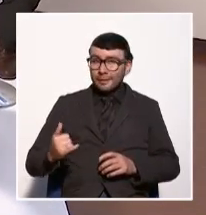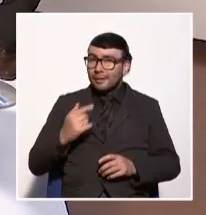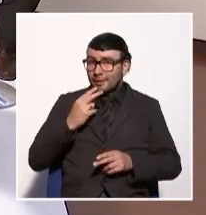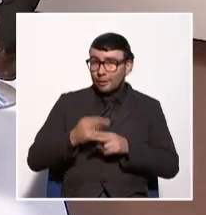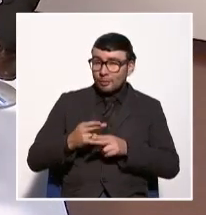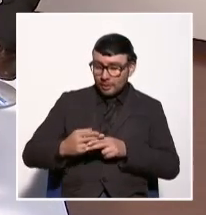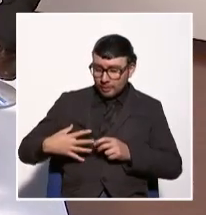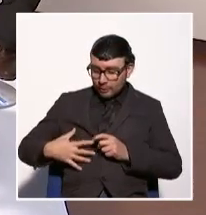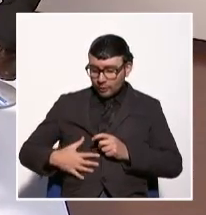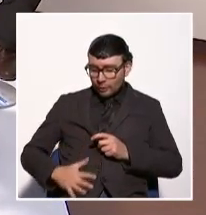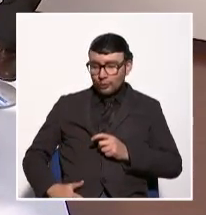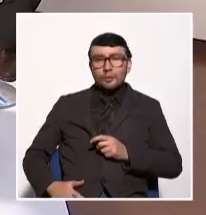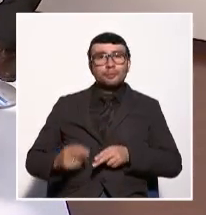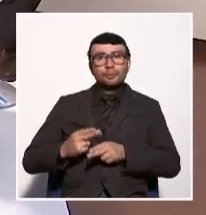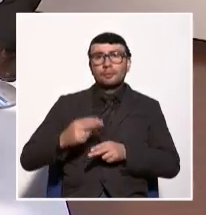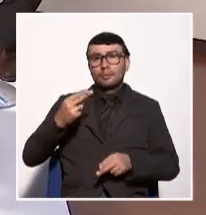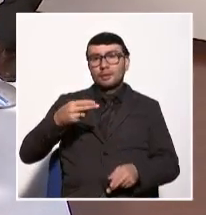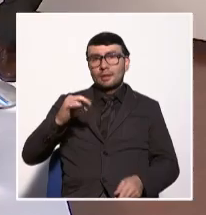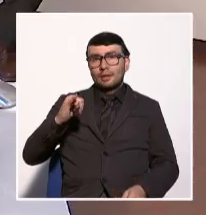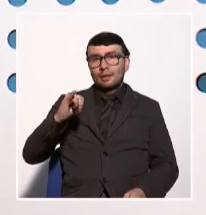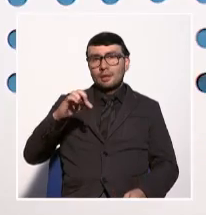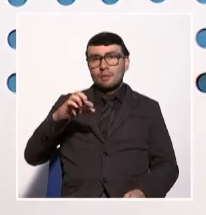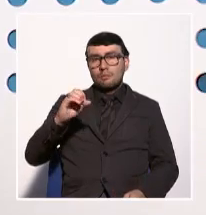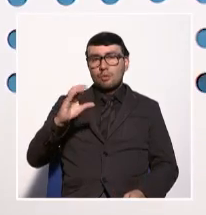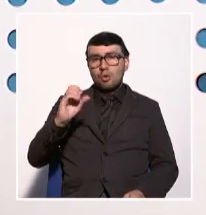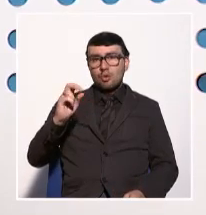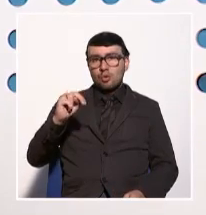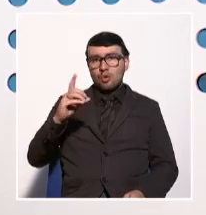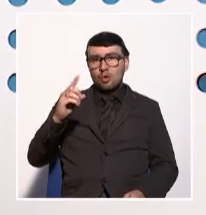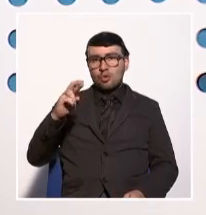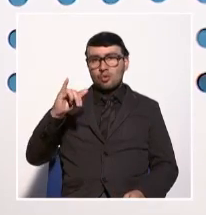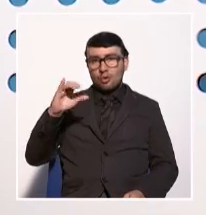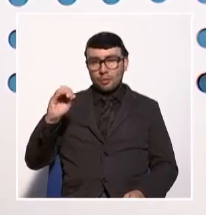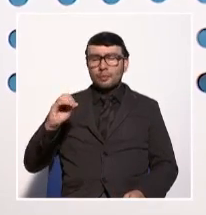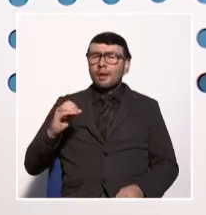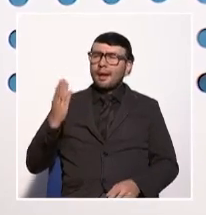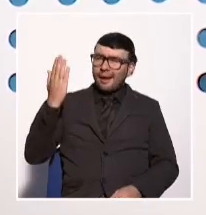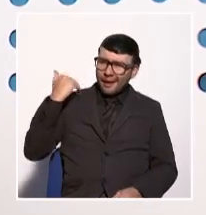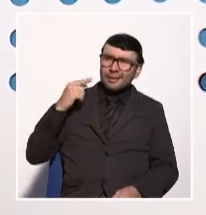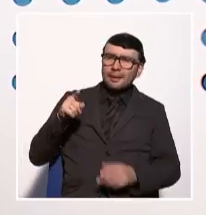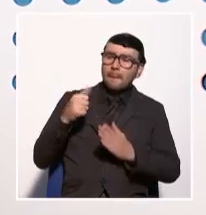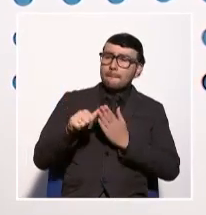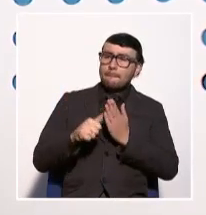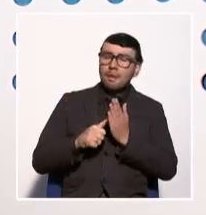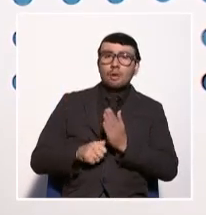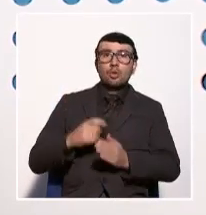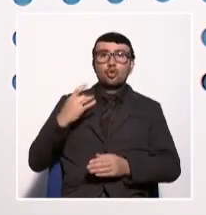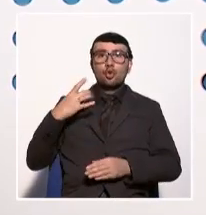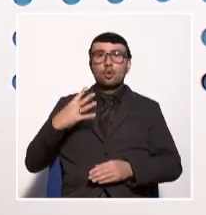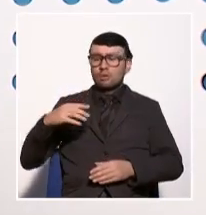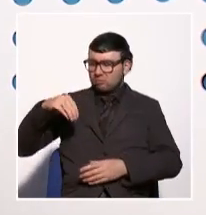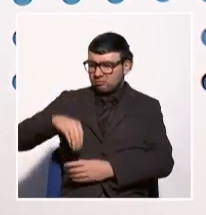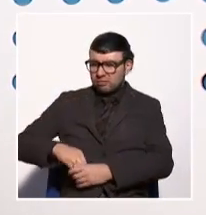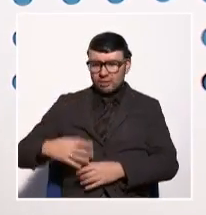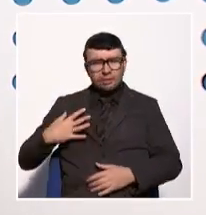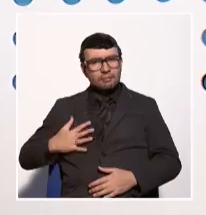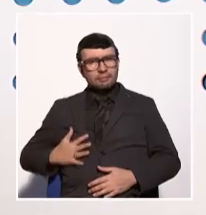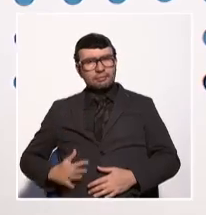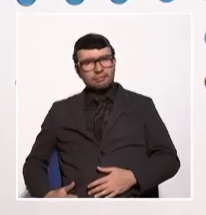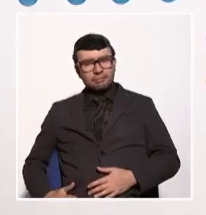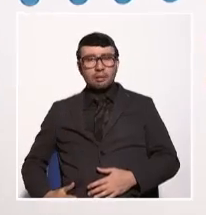entonces una vez hablamos acá hicimos un programa de dolor que hay en el hipocondrio derecho está el hígado